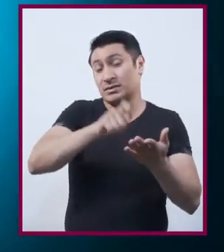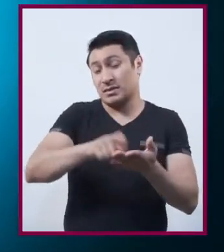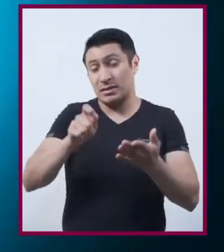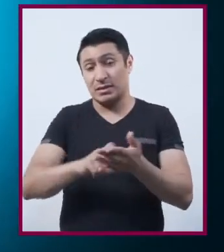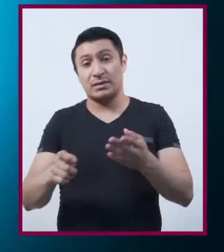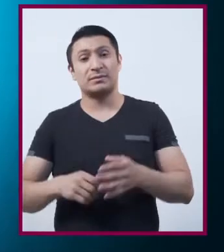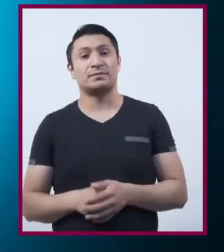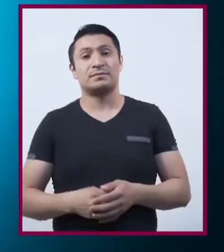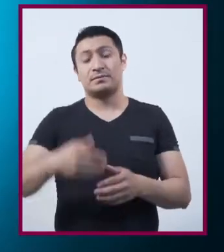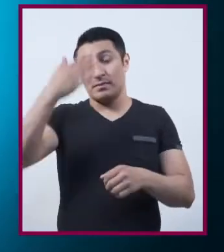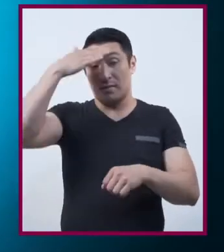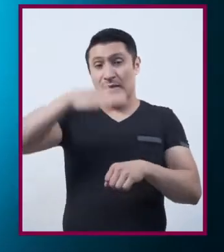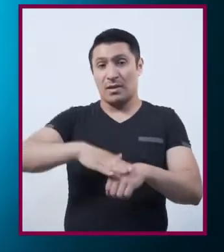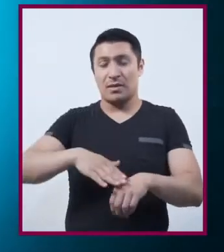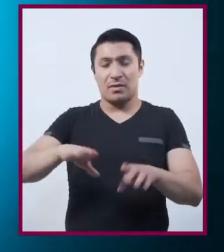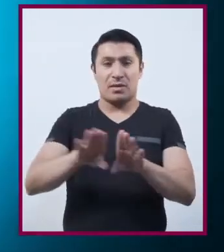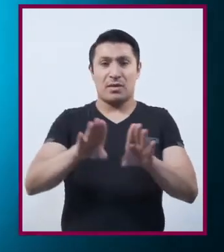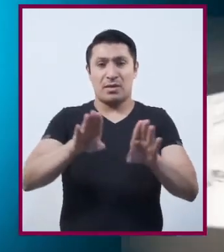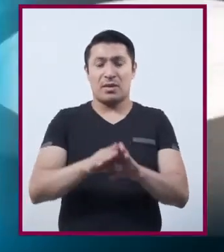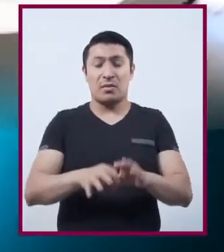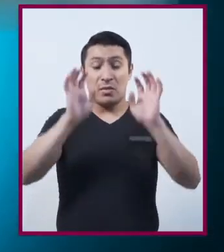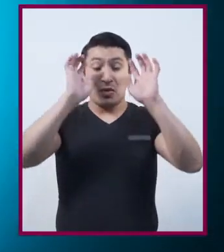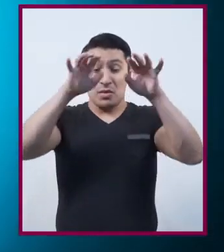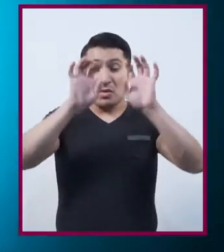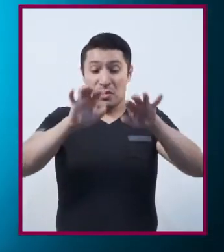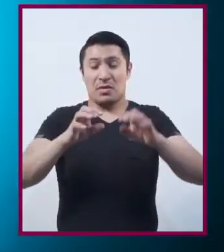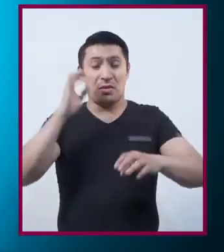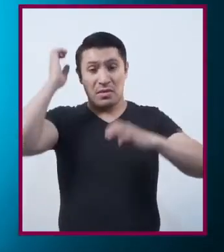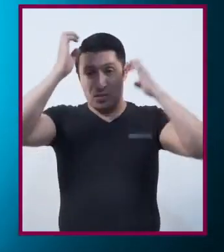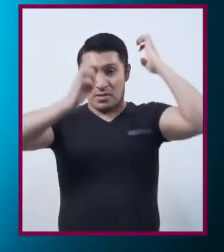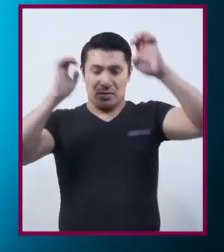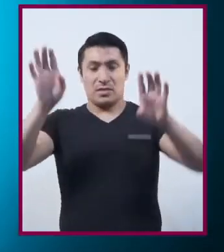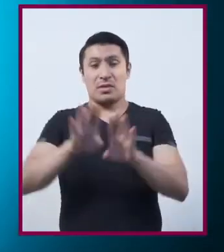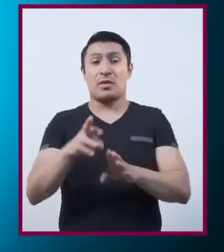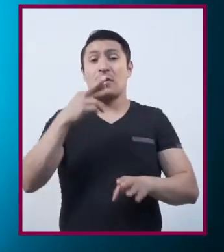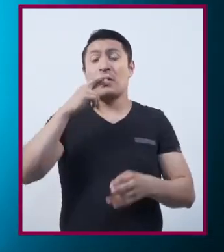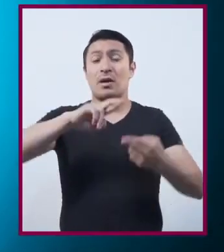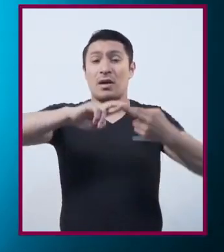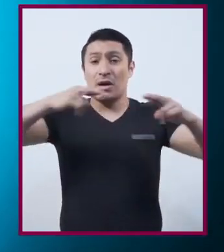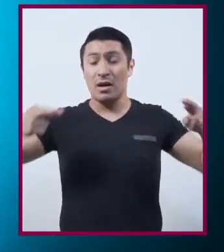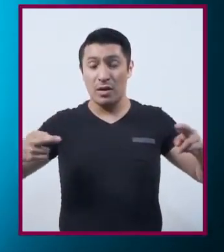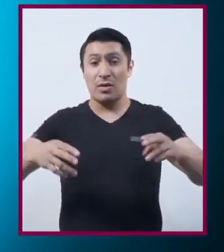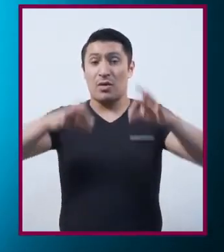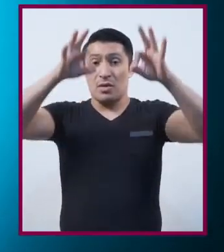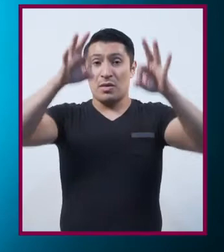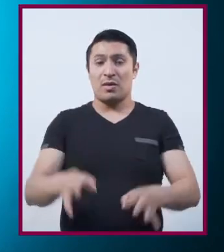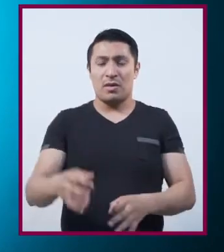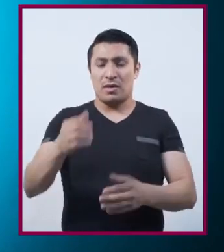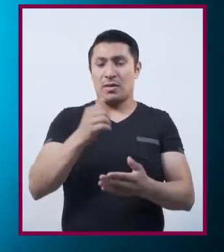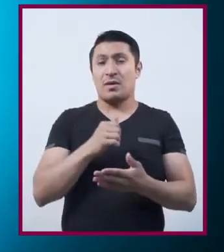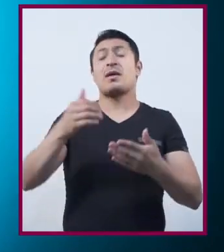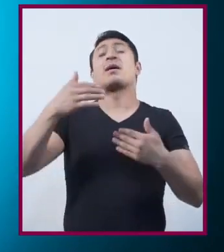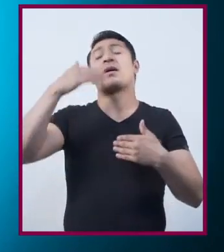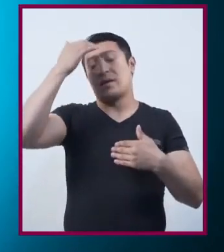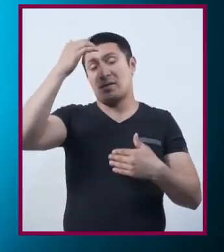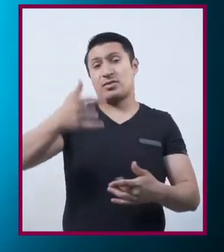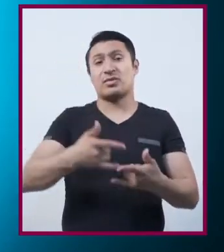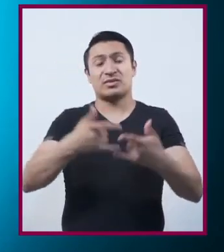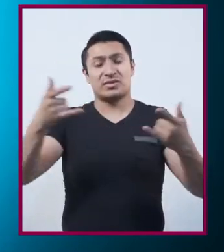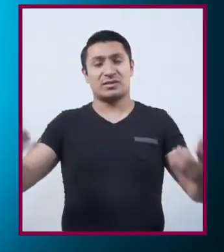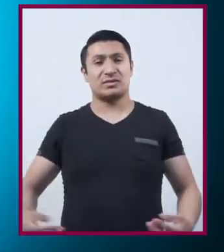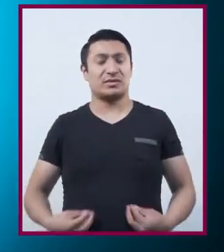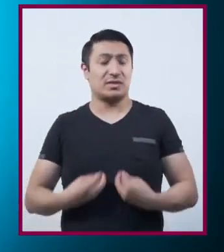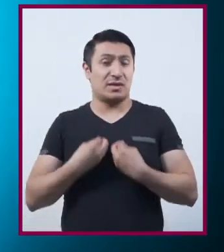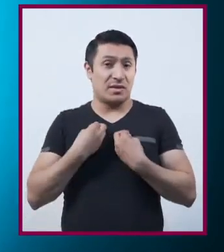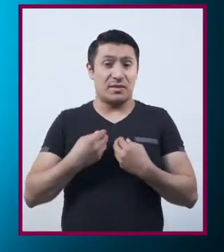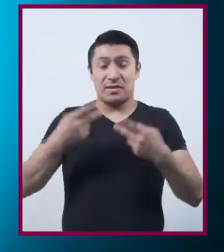pausa para hablar de la memoria, la cual, más que un mero registro de eventos, es un recurso dinámico que ayuda a conocer lo que una